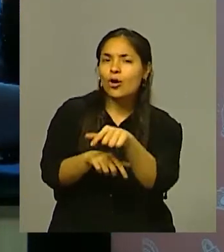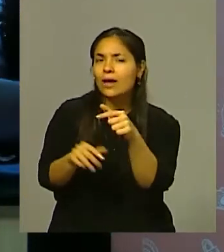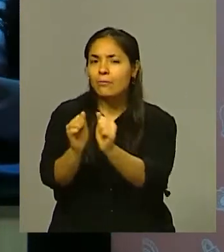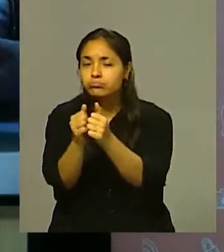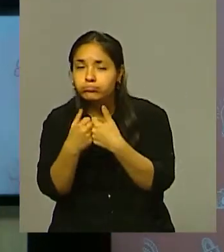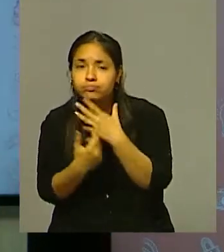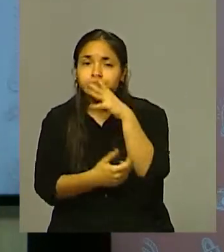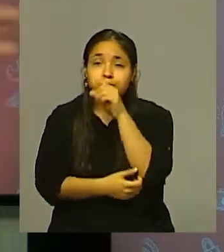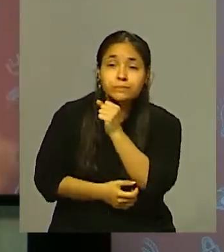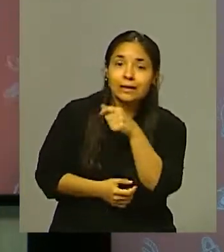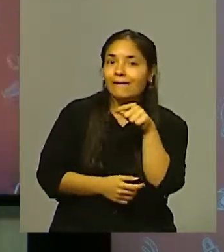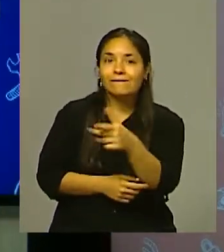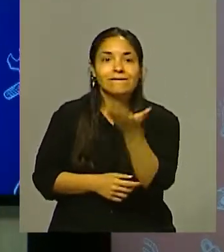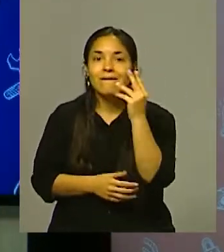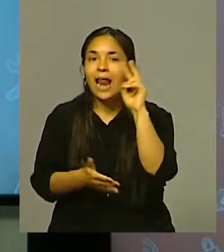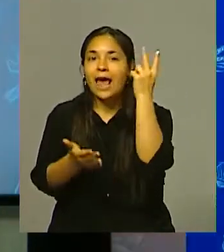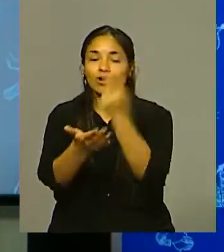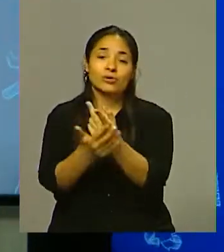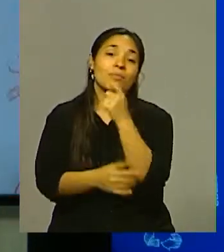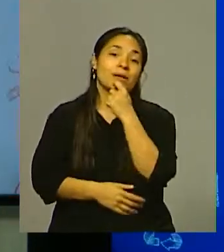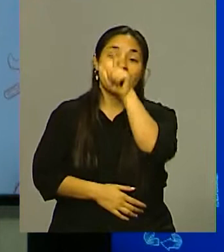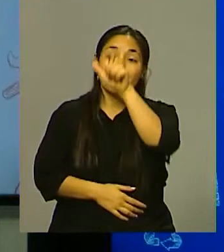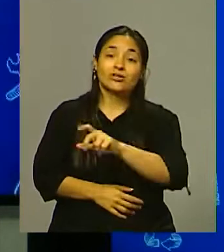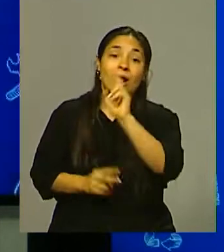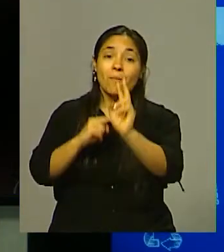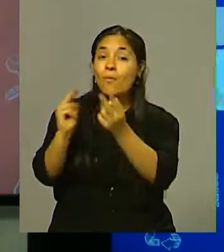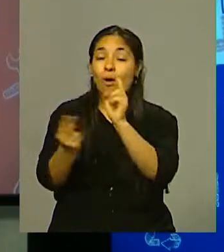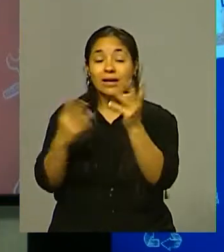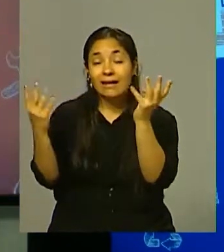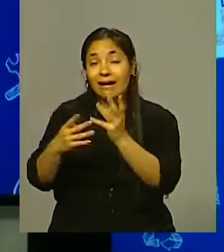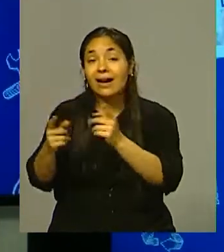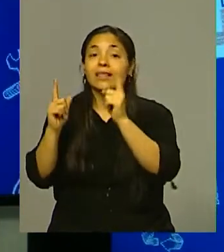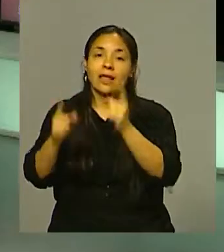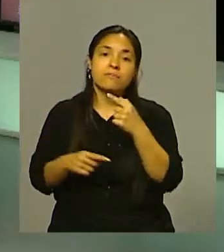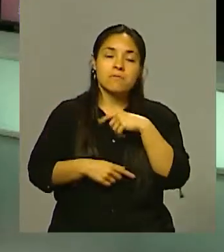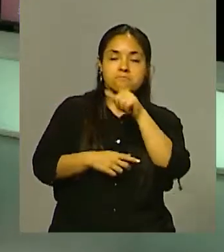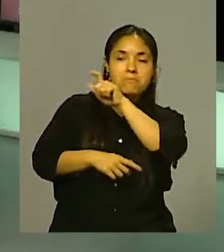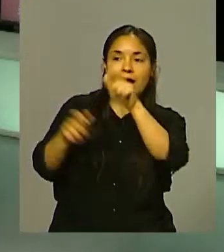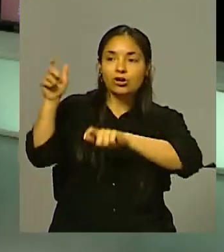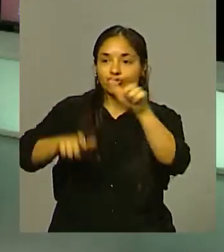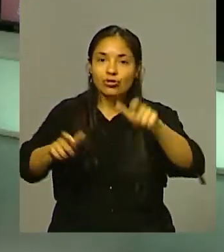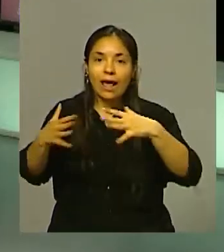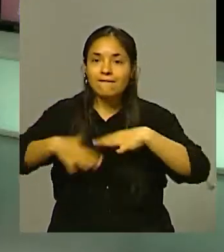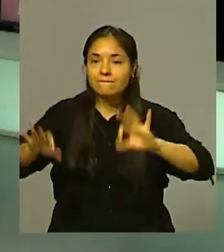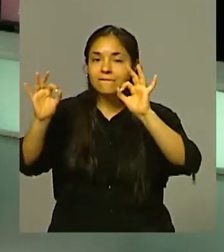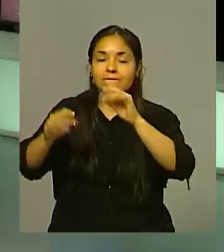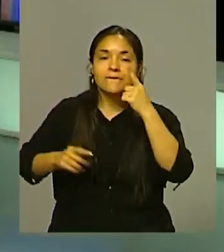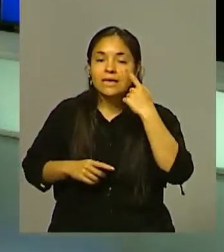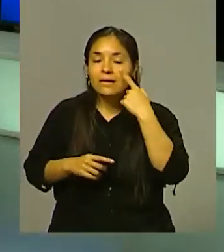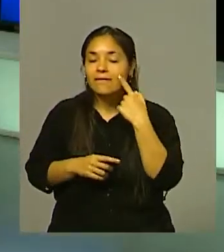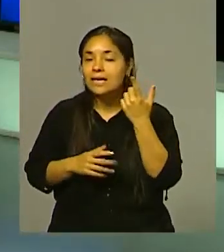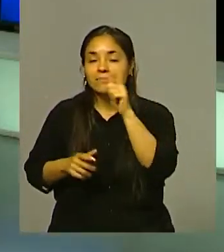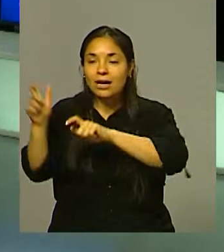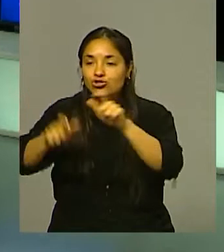tal, aquellos que tal vez perdieron la vida en un conflicto, y ni hablar de aquellos que hicieron mucho para tratar de salvar vidas, como es el caso